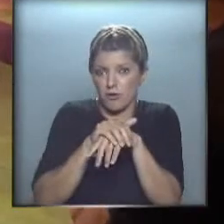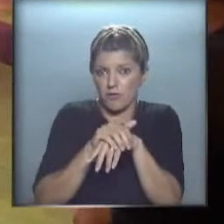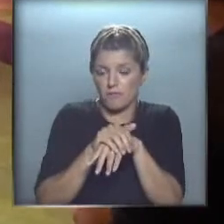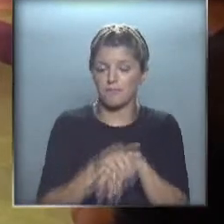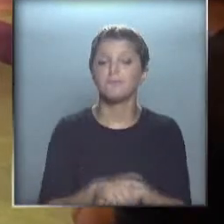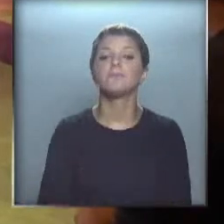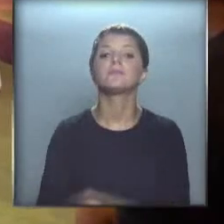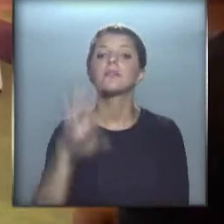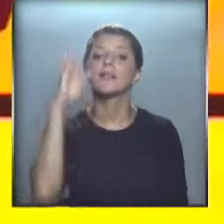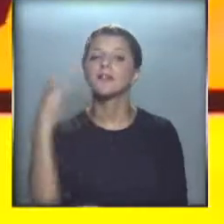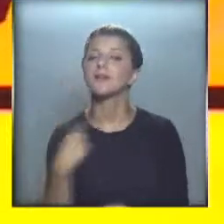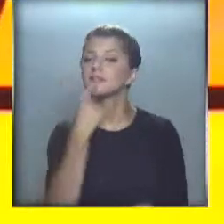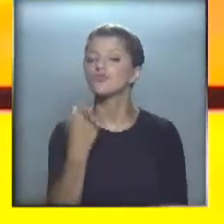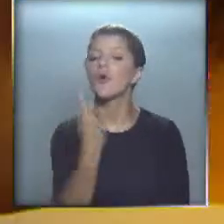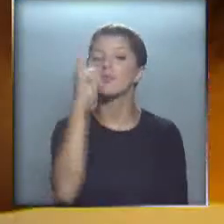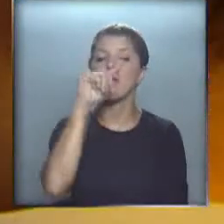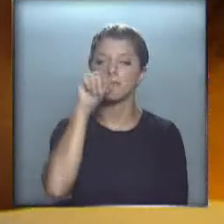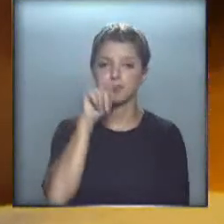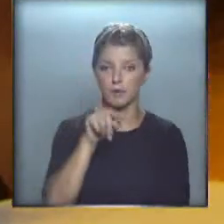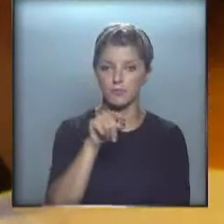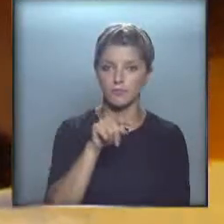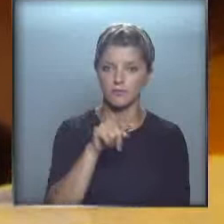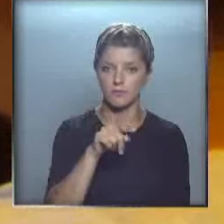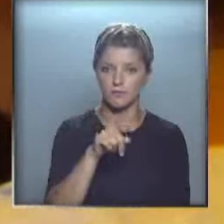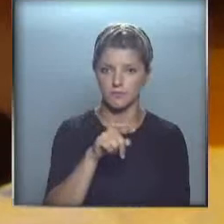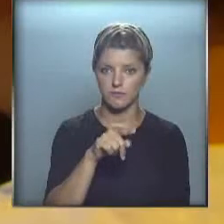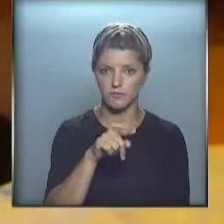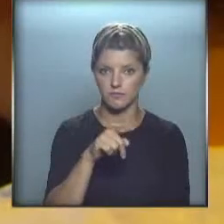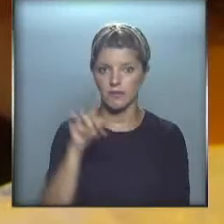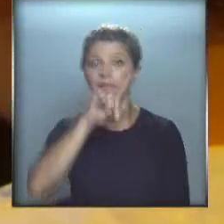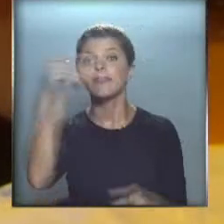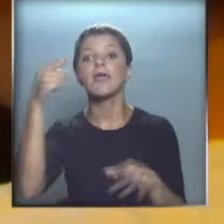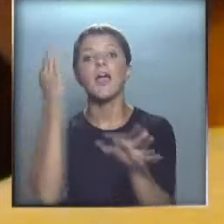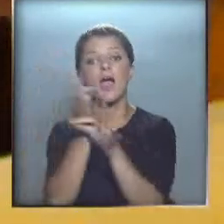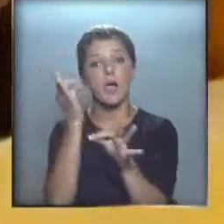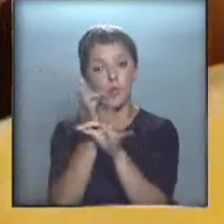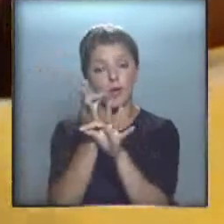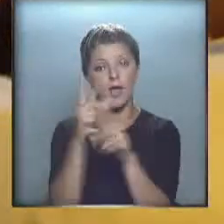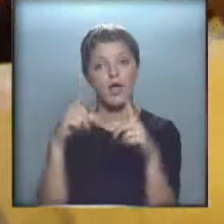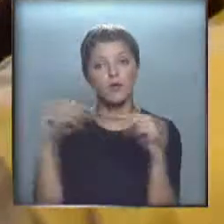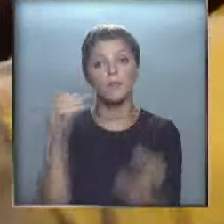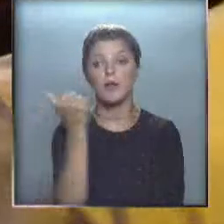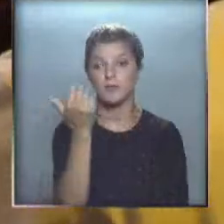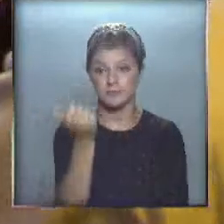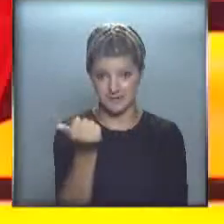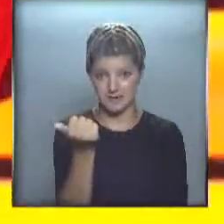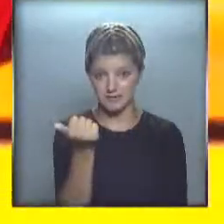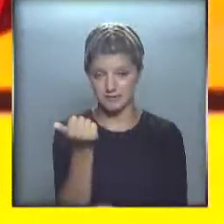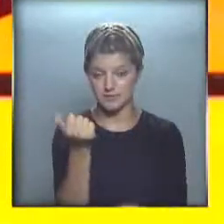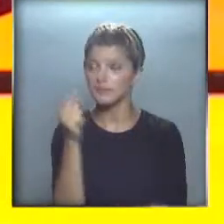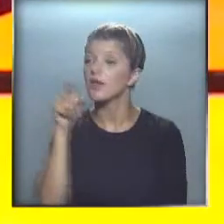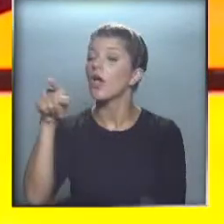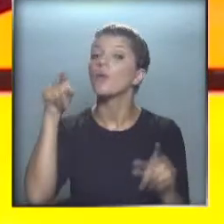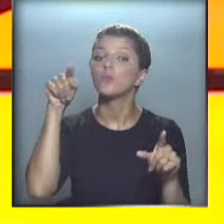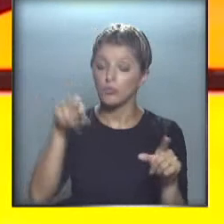pregunta. Dale solo que me para voy pensar. Con Inti en San Juan. Ah, pero les quería preguntar a la tribuna, a los chicos de la escuela 6, ¿son los de aquel lado? Muy bien. Ustedes,